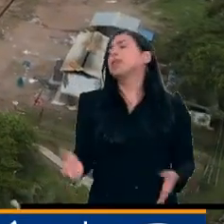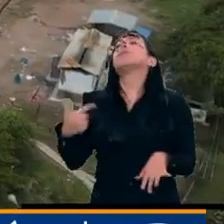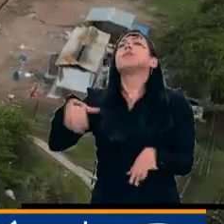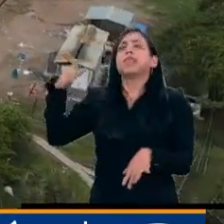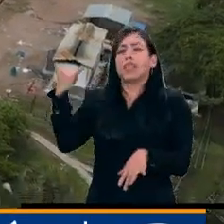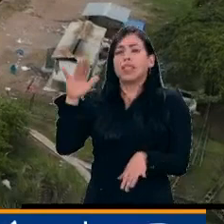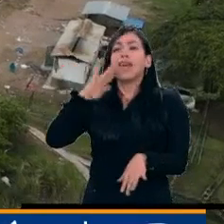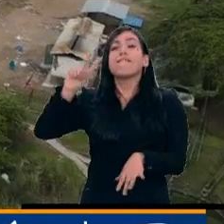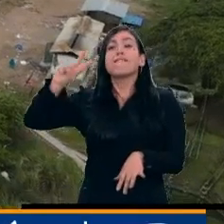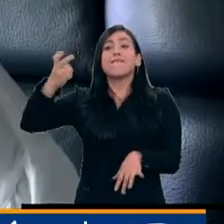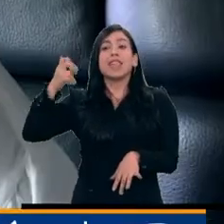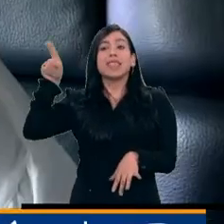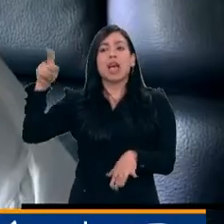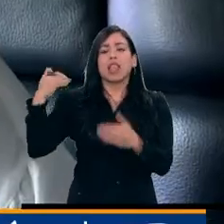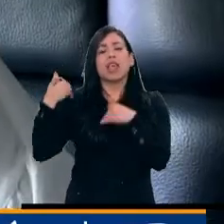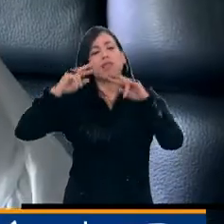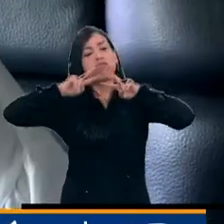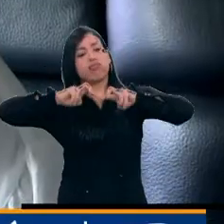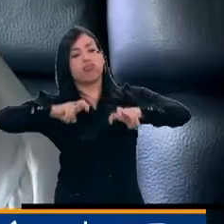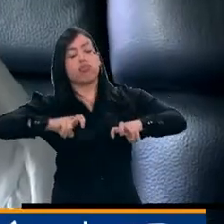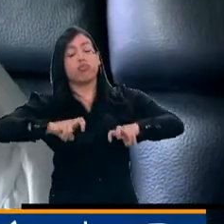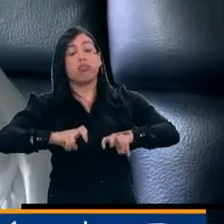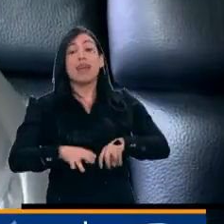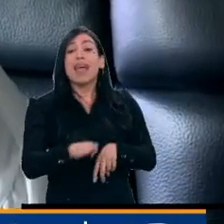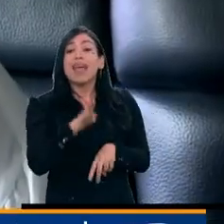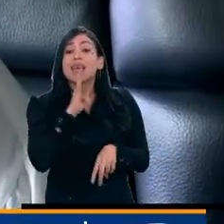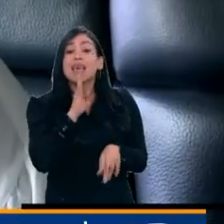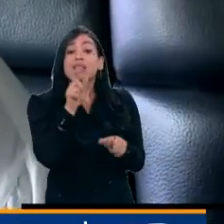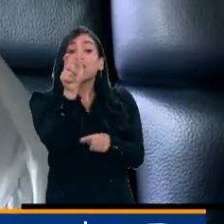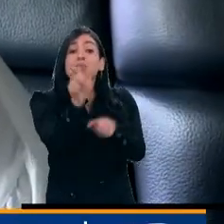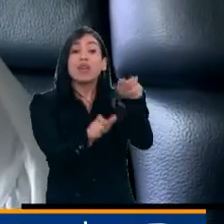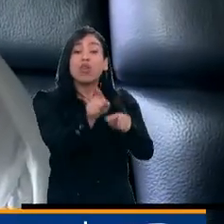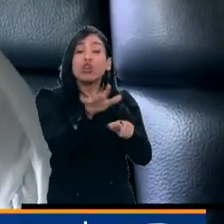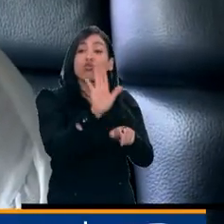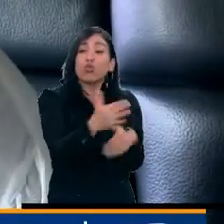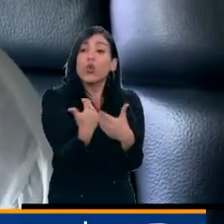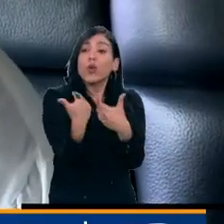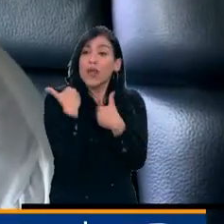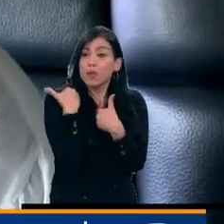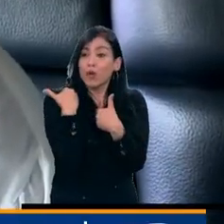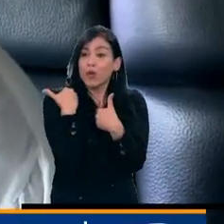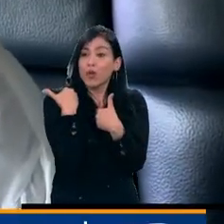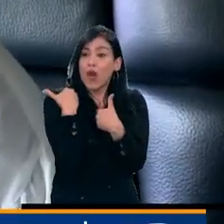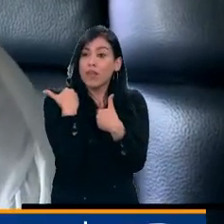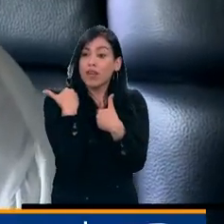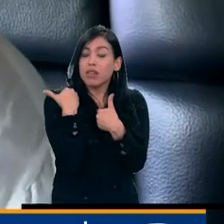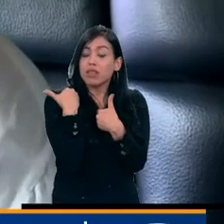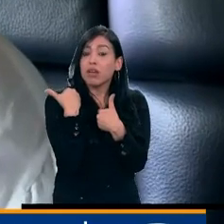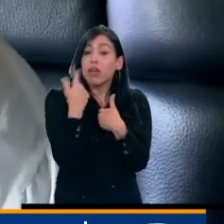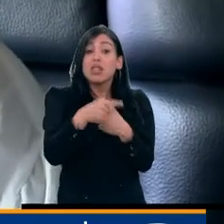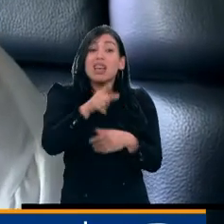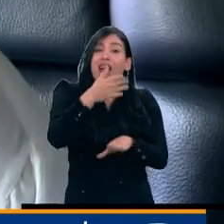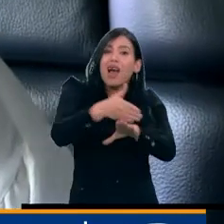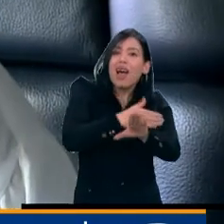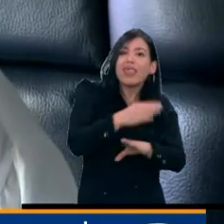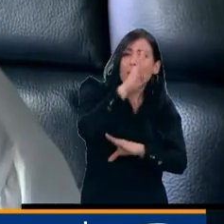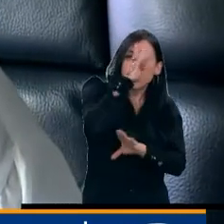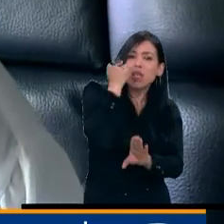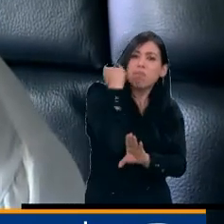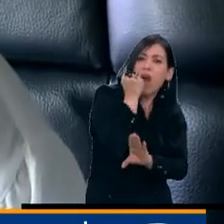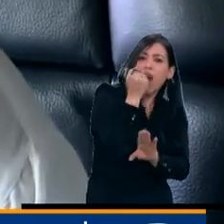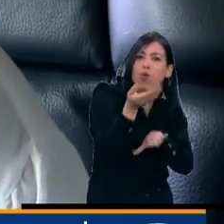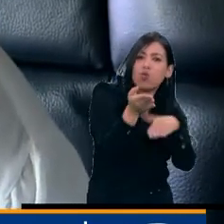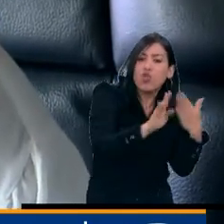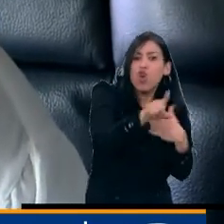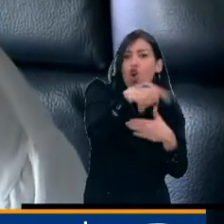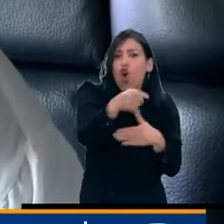deberá investigar e individualizar quiénes fueron las personas que mataron